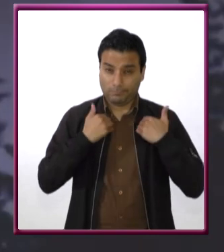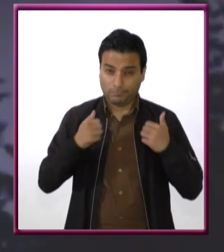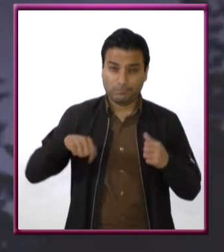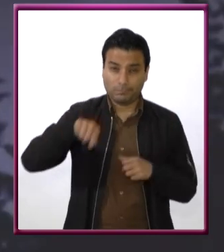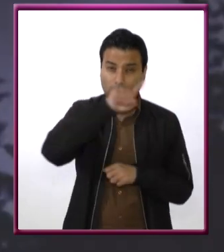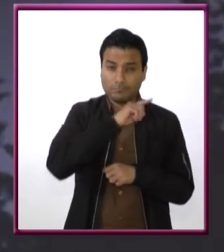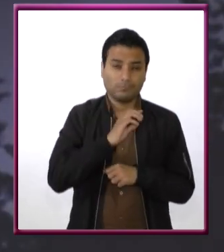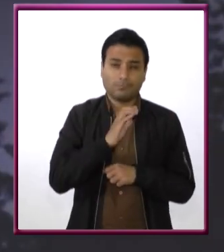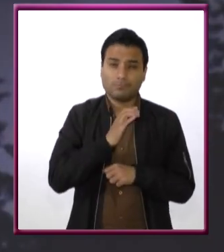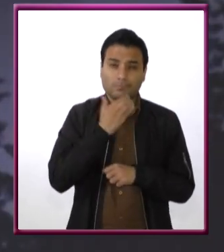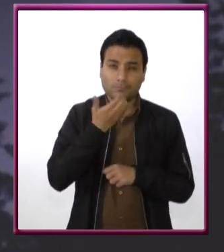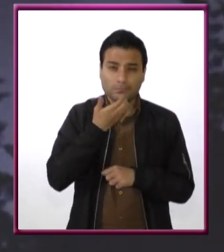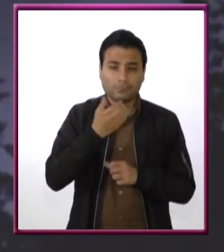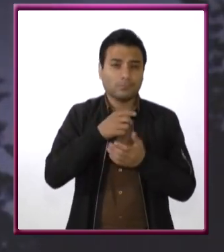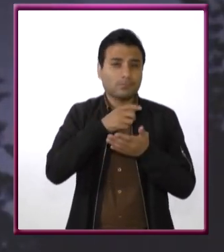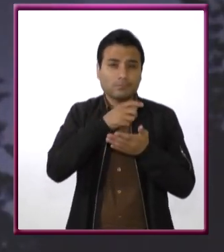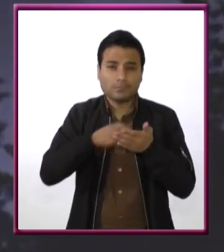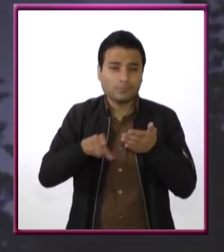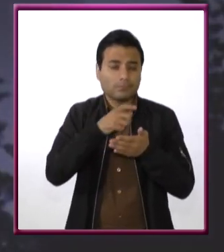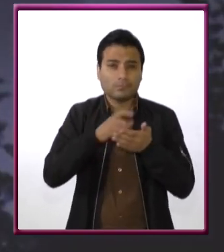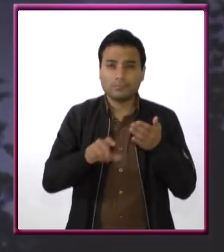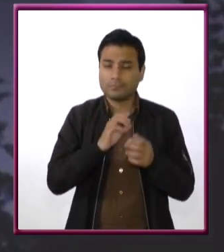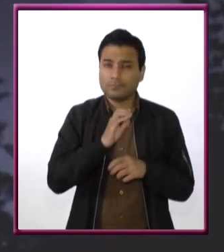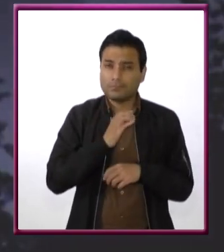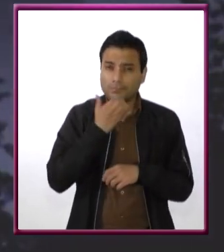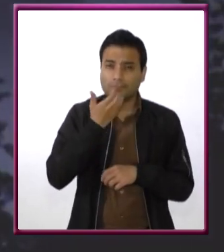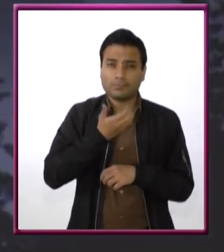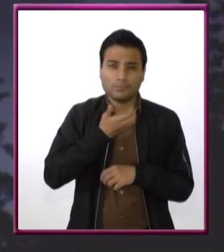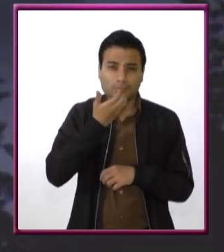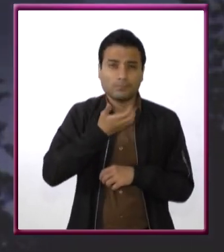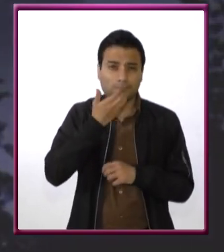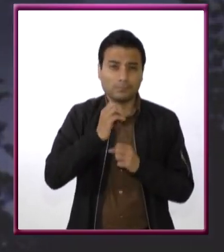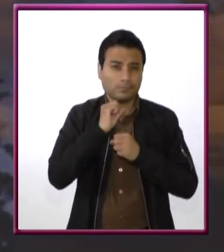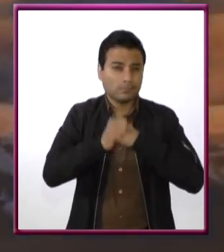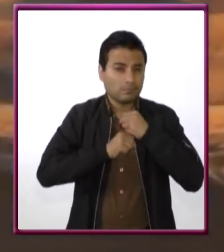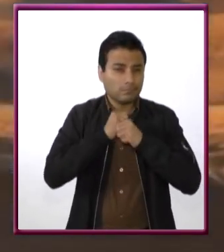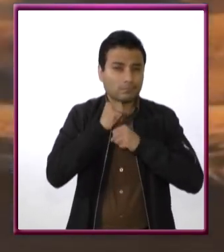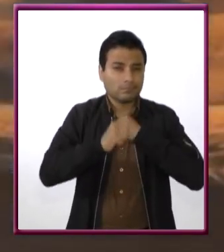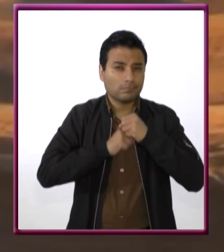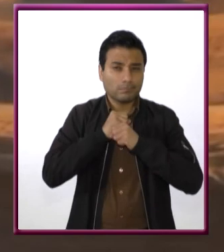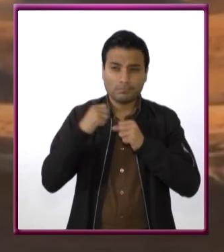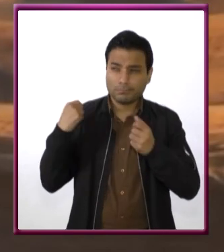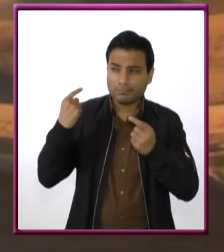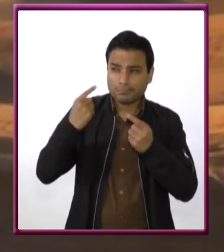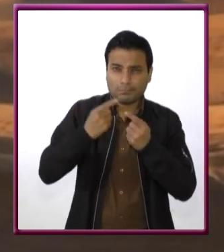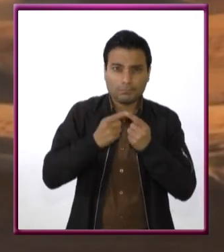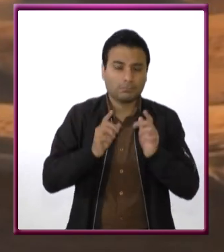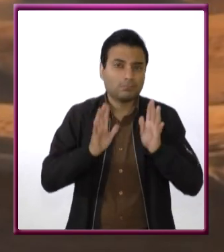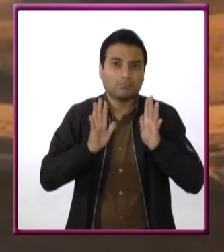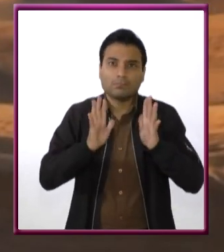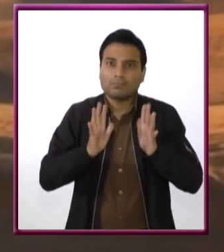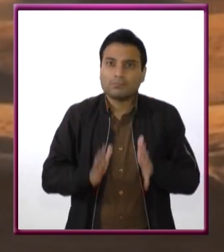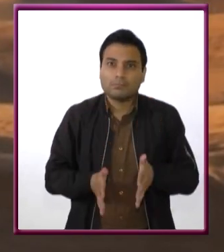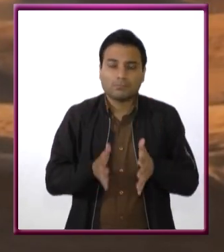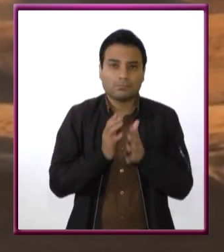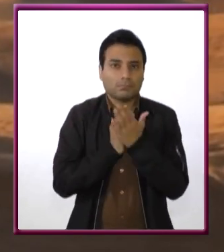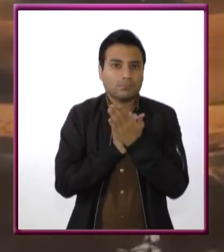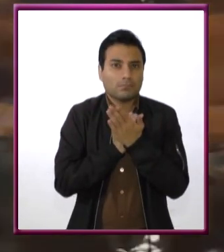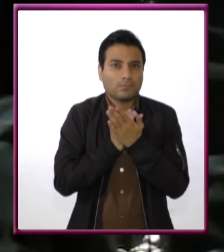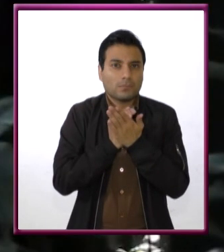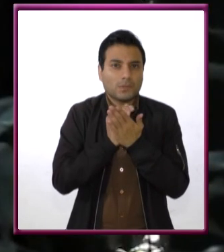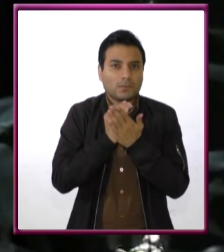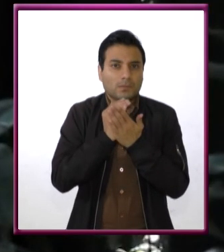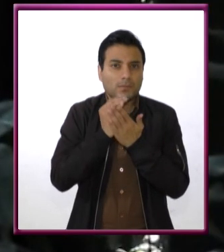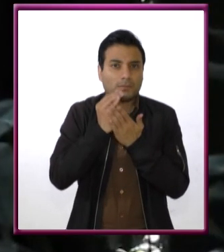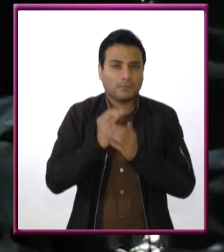de consumo a lo largo de toda la historia, sobre todo de la sociedad moderna, se han exacerbado a tal magnitud